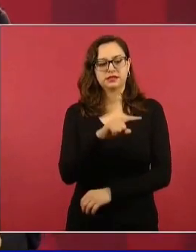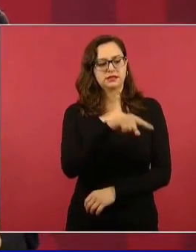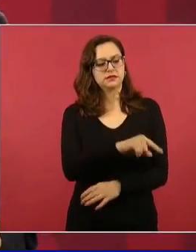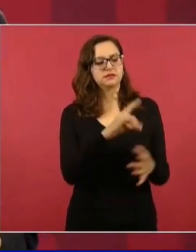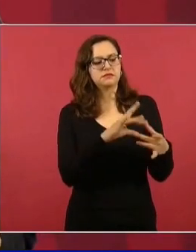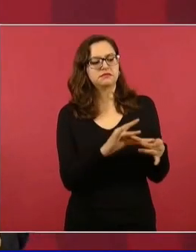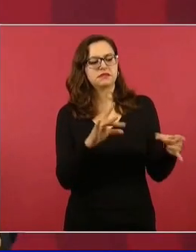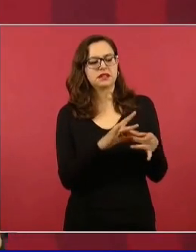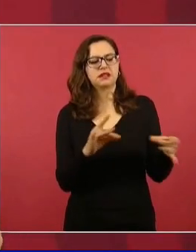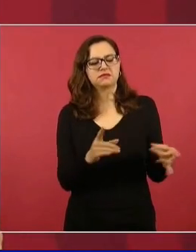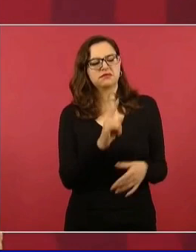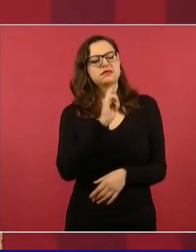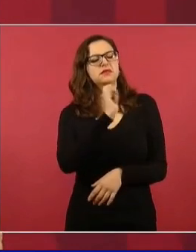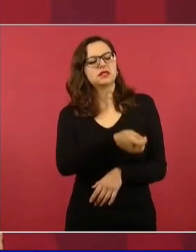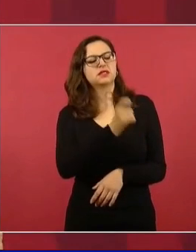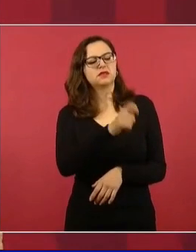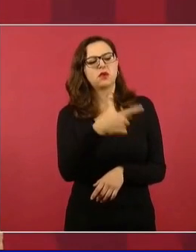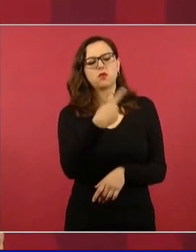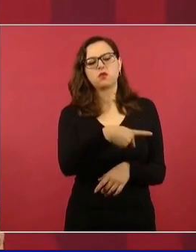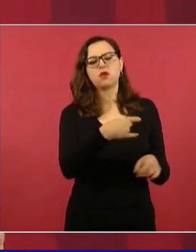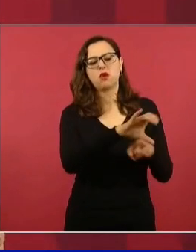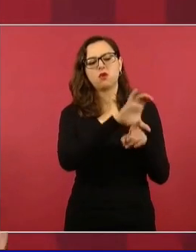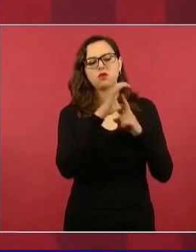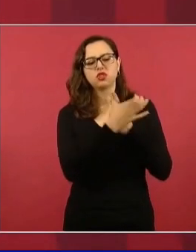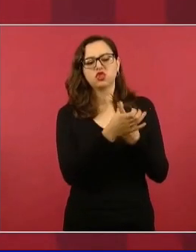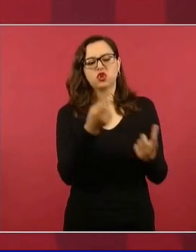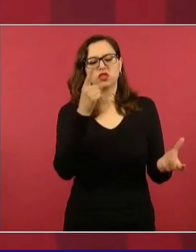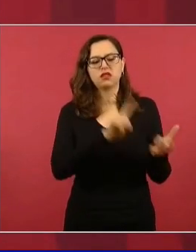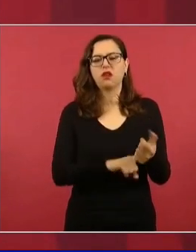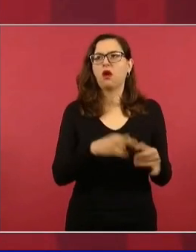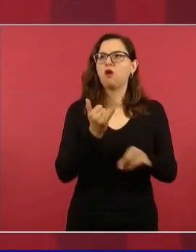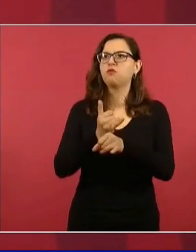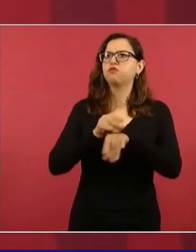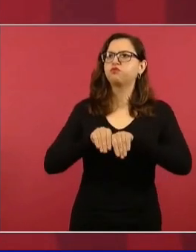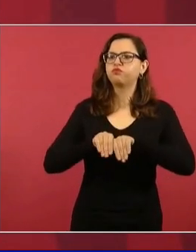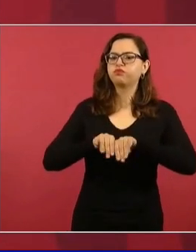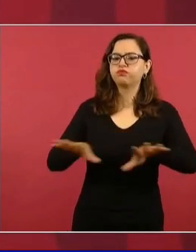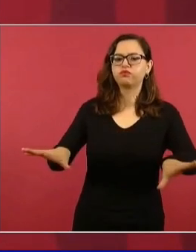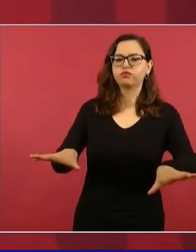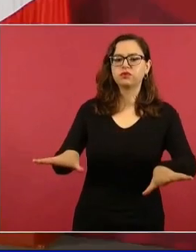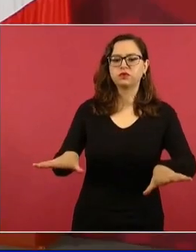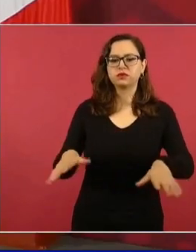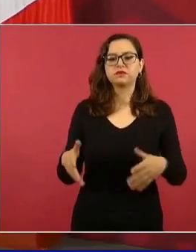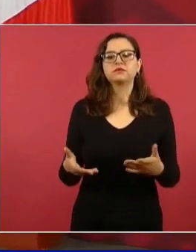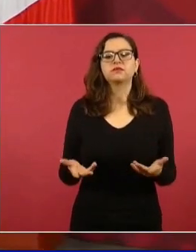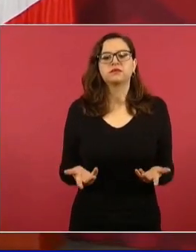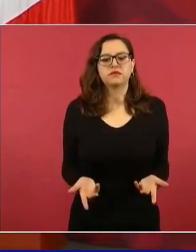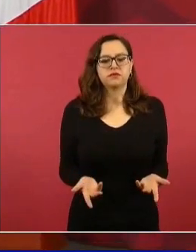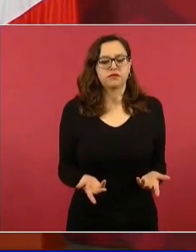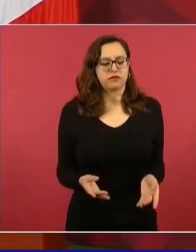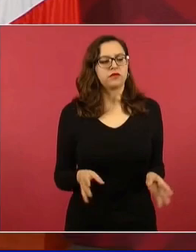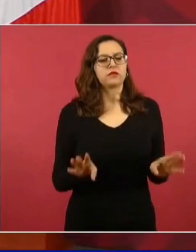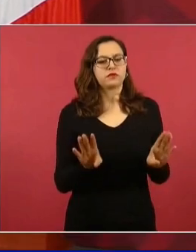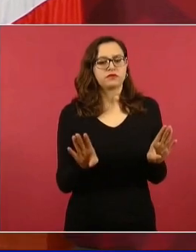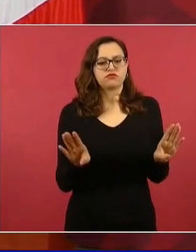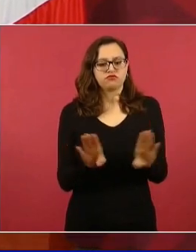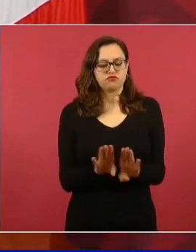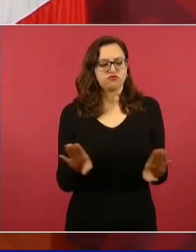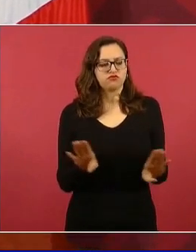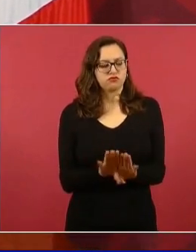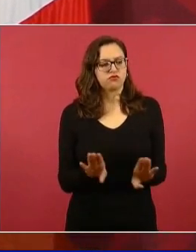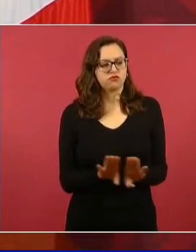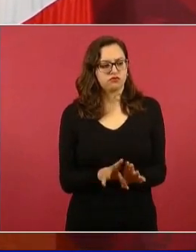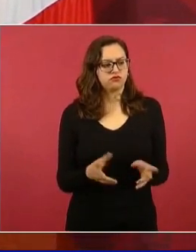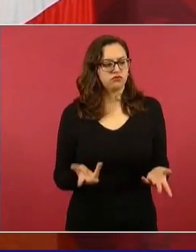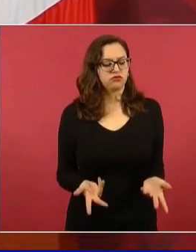de la comisión para que ustedes y toda la